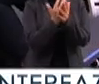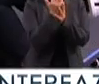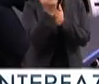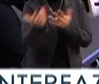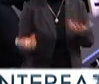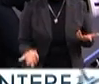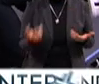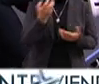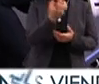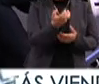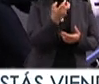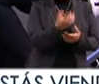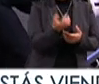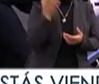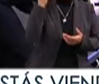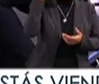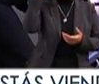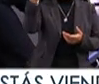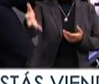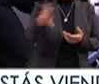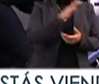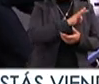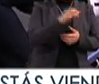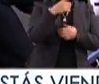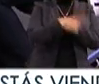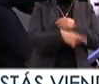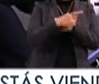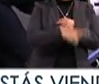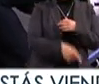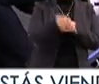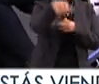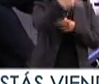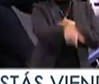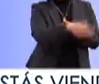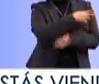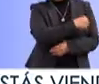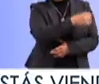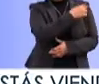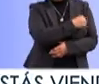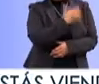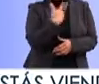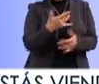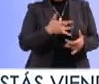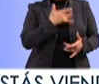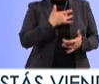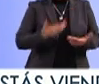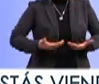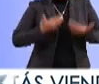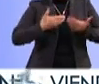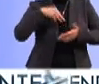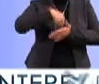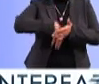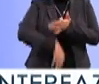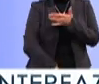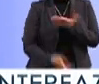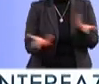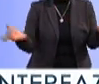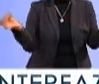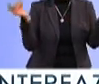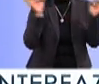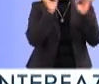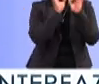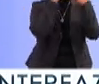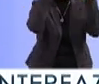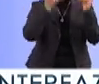digamos tiene repercusión en esta valoración personal lo que se le conoce como la autoestima y entonces nos encontramos